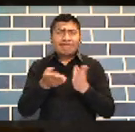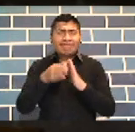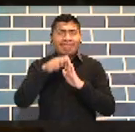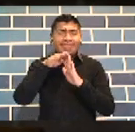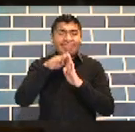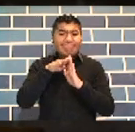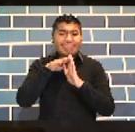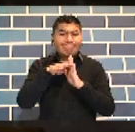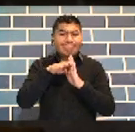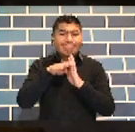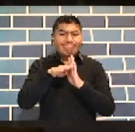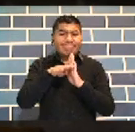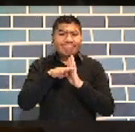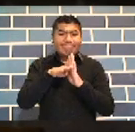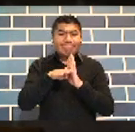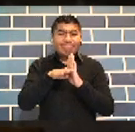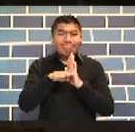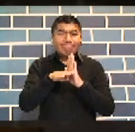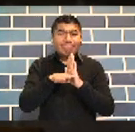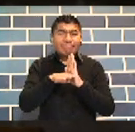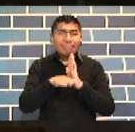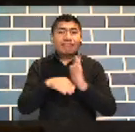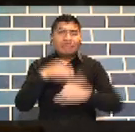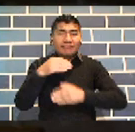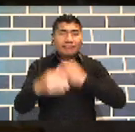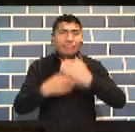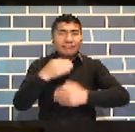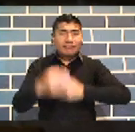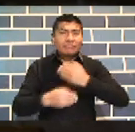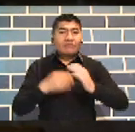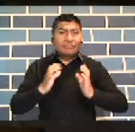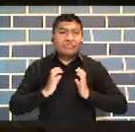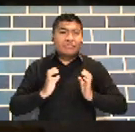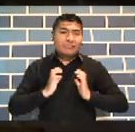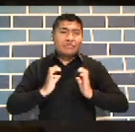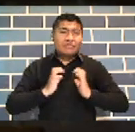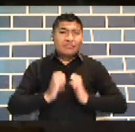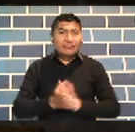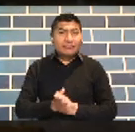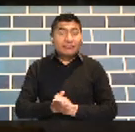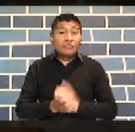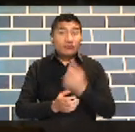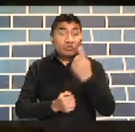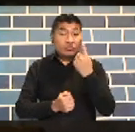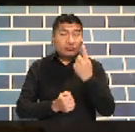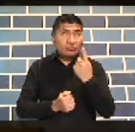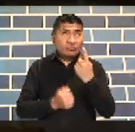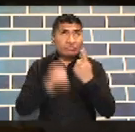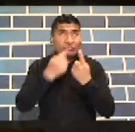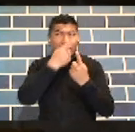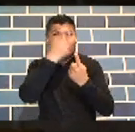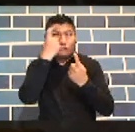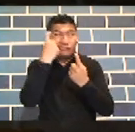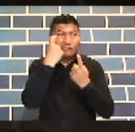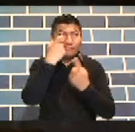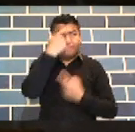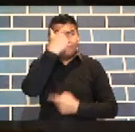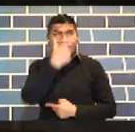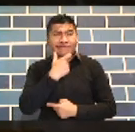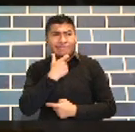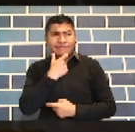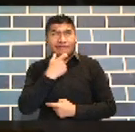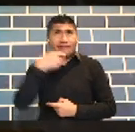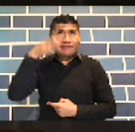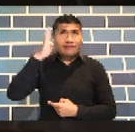disminución sensible en el proceso de formación y uno se pregunta, ¿es